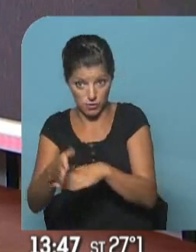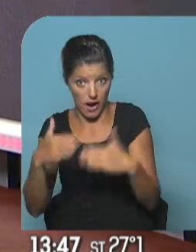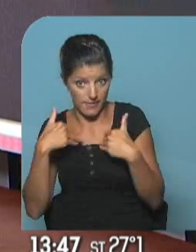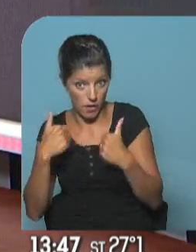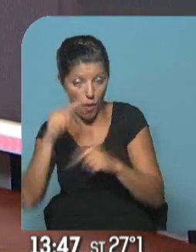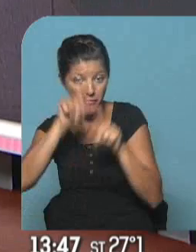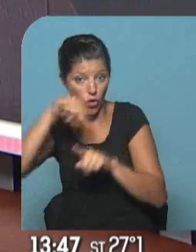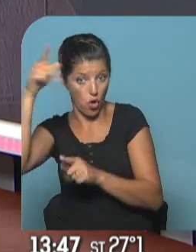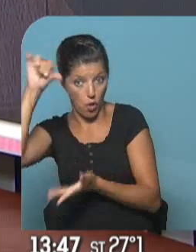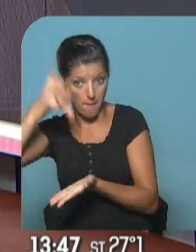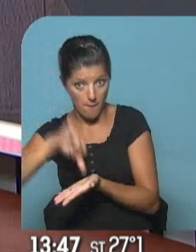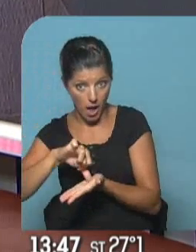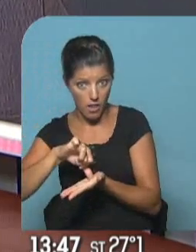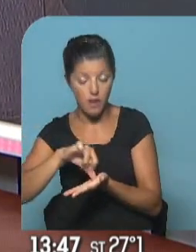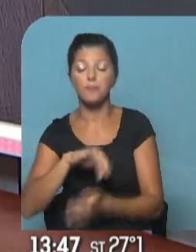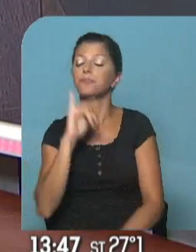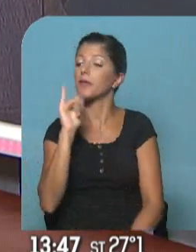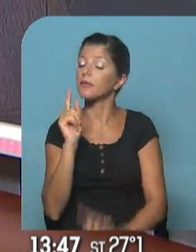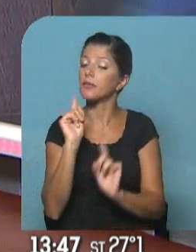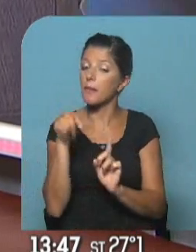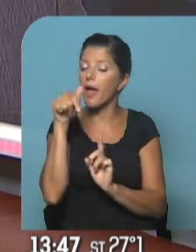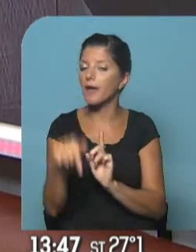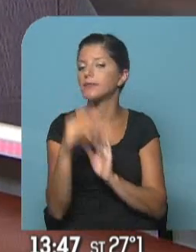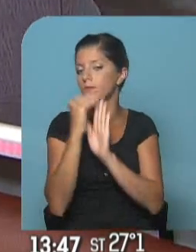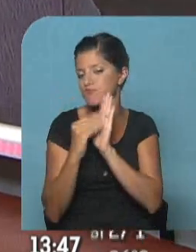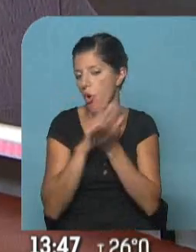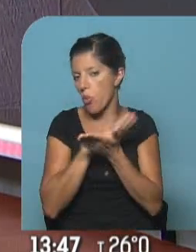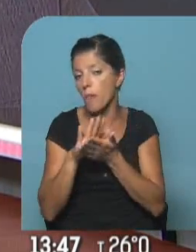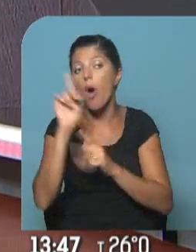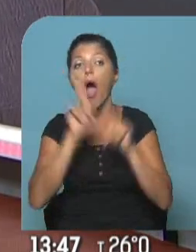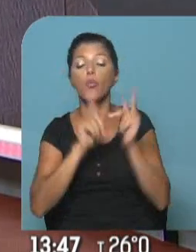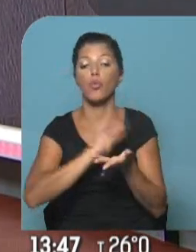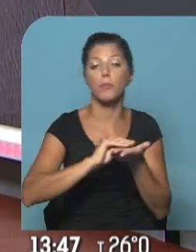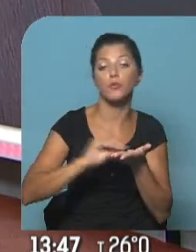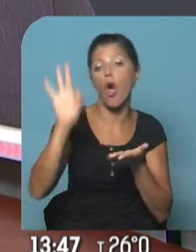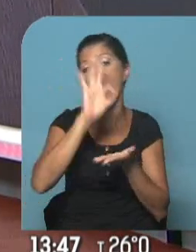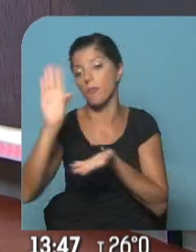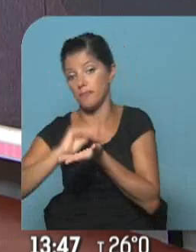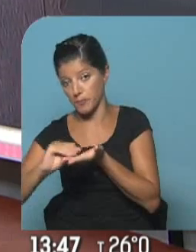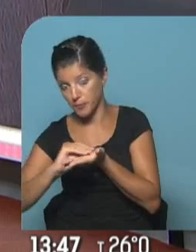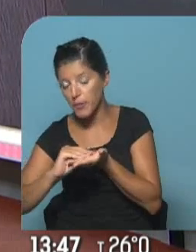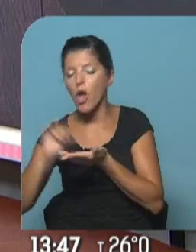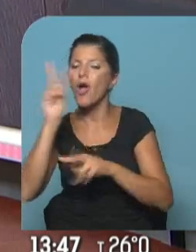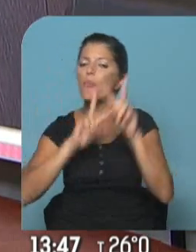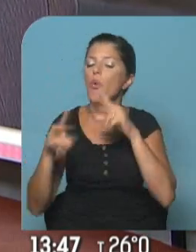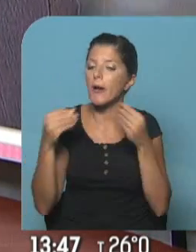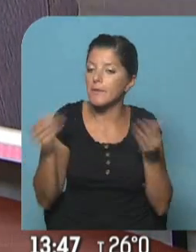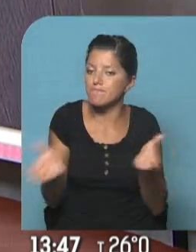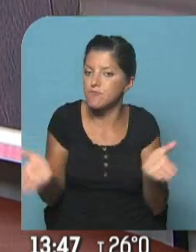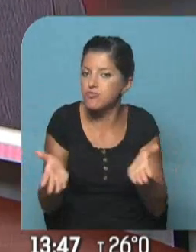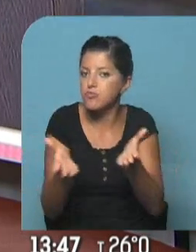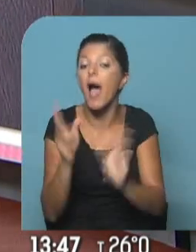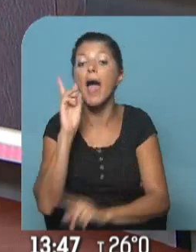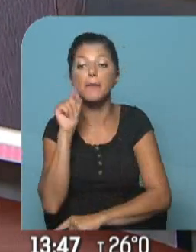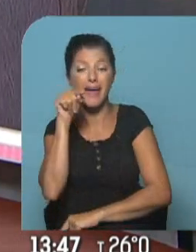Amalia. Claro que sí, y este nuevo régimen que algunos diputados o algunos legisladores en realidad están tratando de lanzar, y hay que ver si la medida es